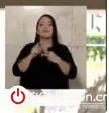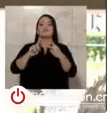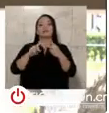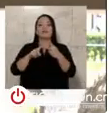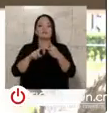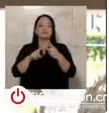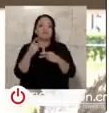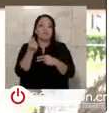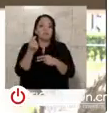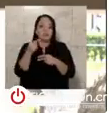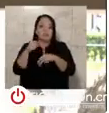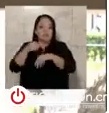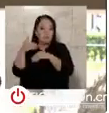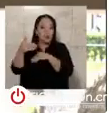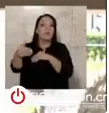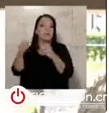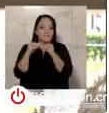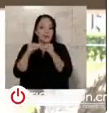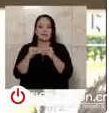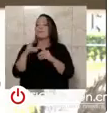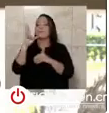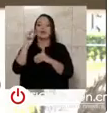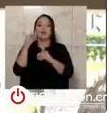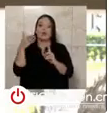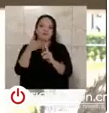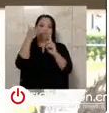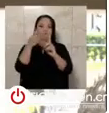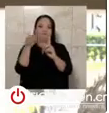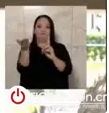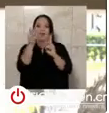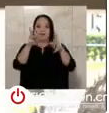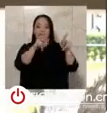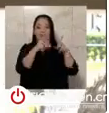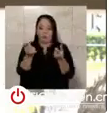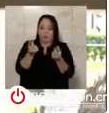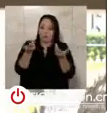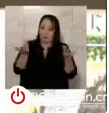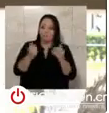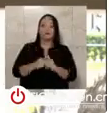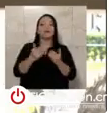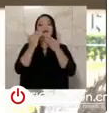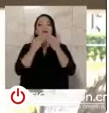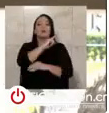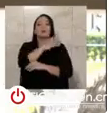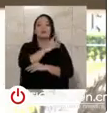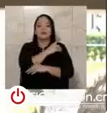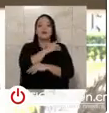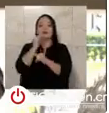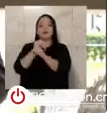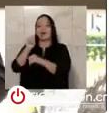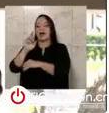en un periodo más largo de tiempo y así no impactar tanto el bolsillo. Agradezco por supuesto a la Junta Directiva de ARECEP